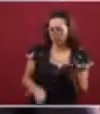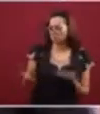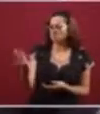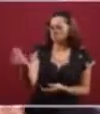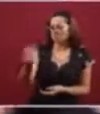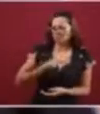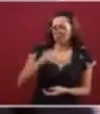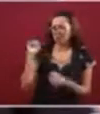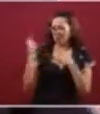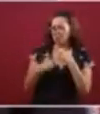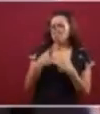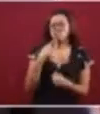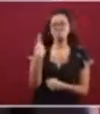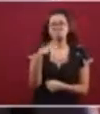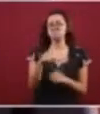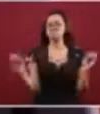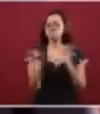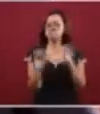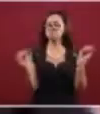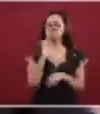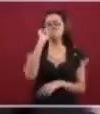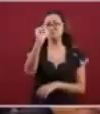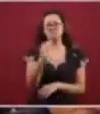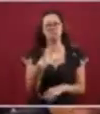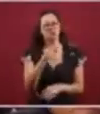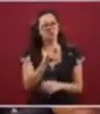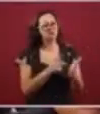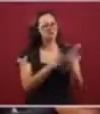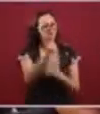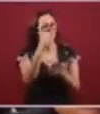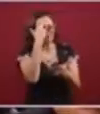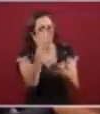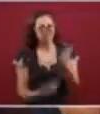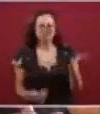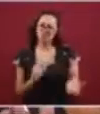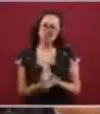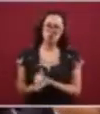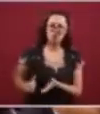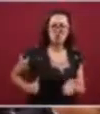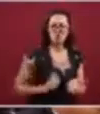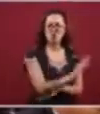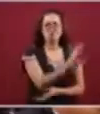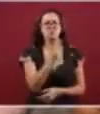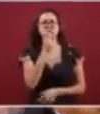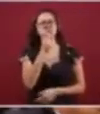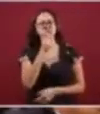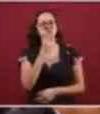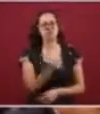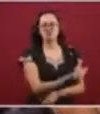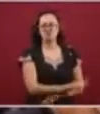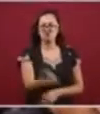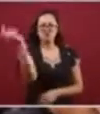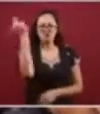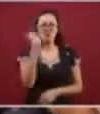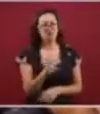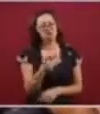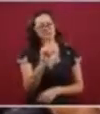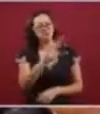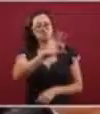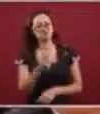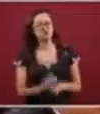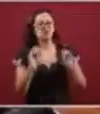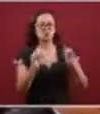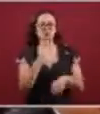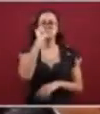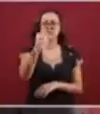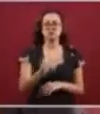Ninguna denuncia en términos jurídicos. Pero violan los derechos, los corren, les dicen, hasta con policías, le dicen, o tomas el 30% o no hay